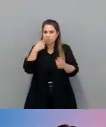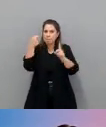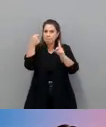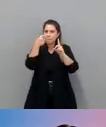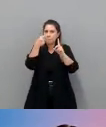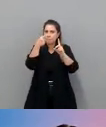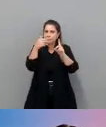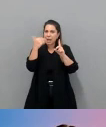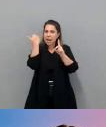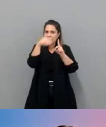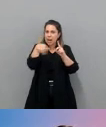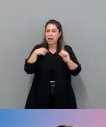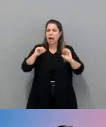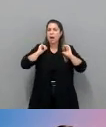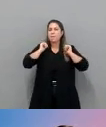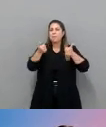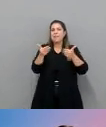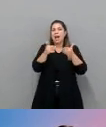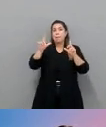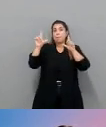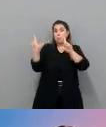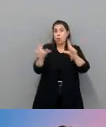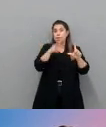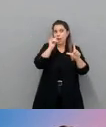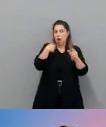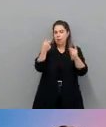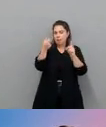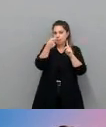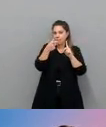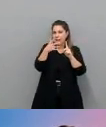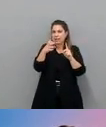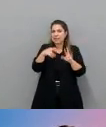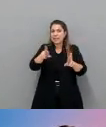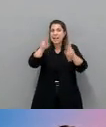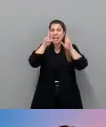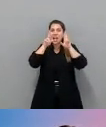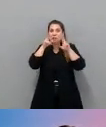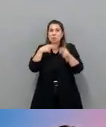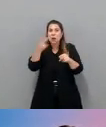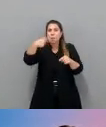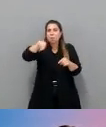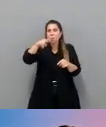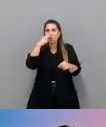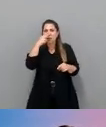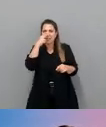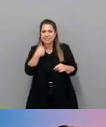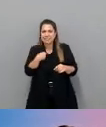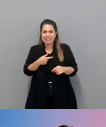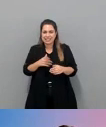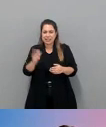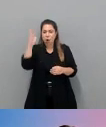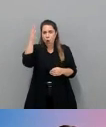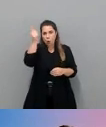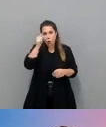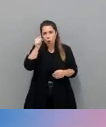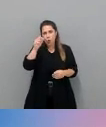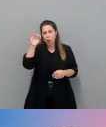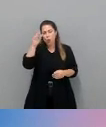principio de la ponencia y bueno, espero que haya sido de interés para todos vosotros y vosotras. Un saludo muy